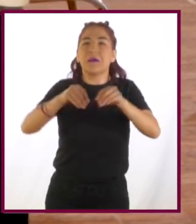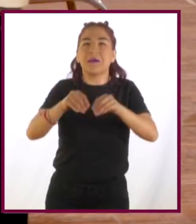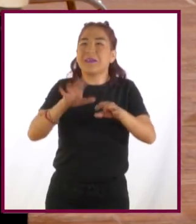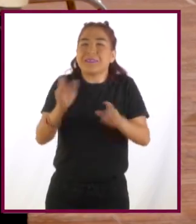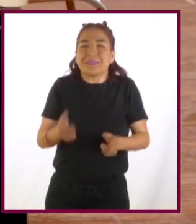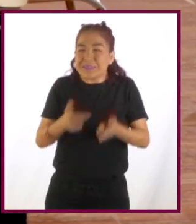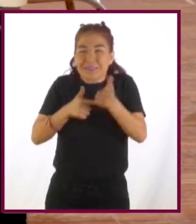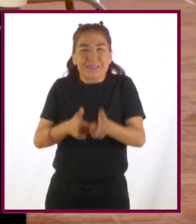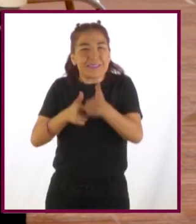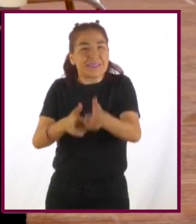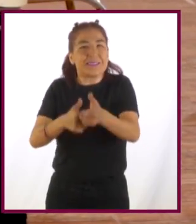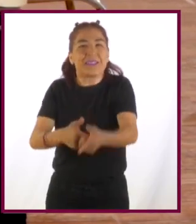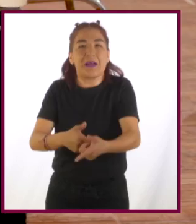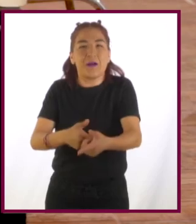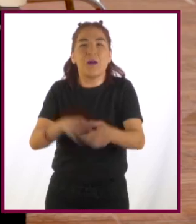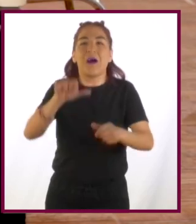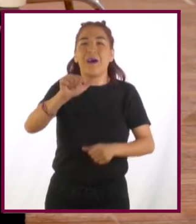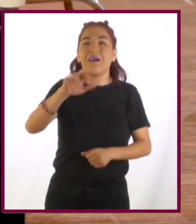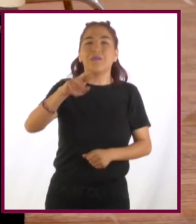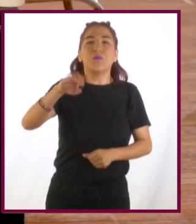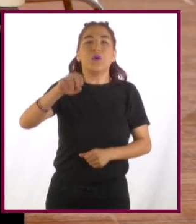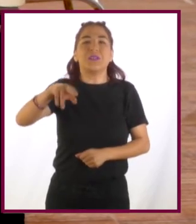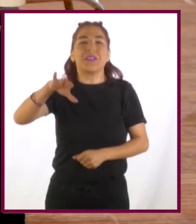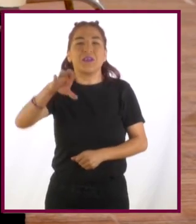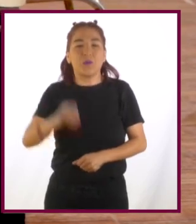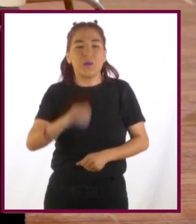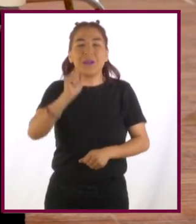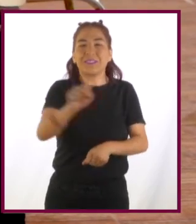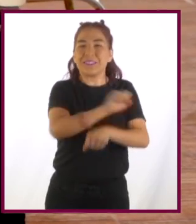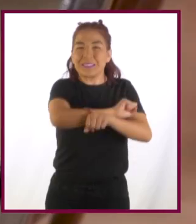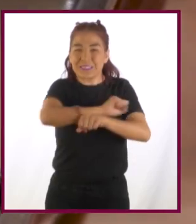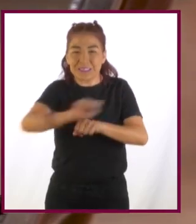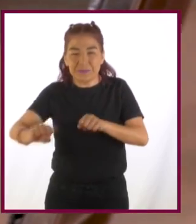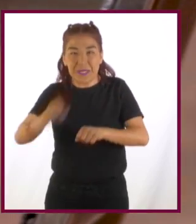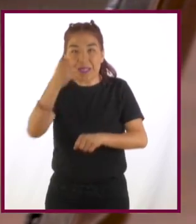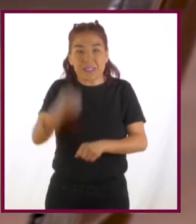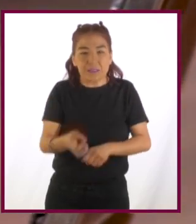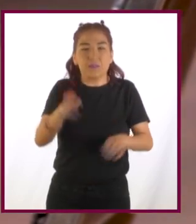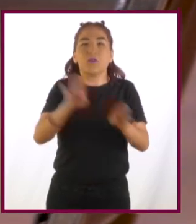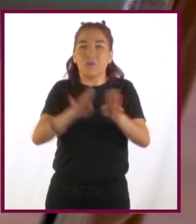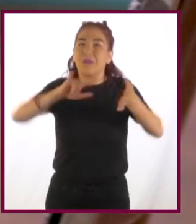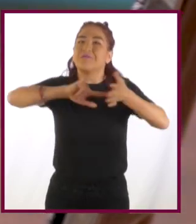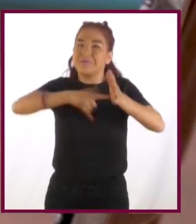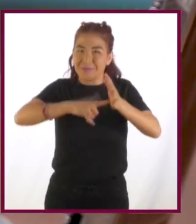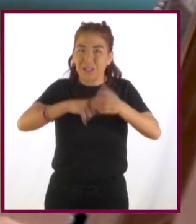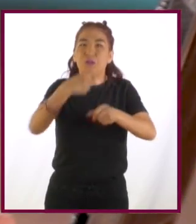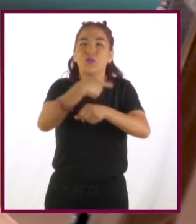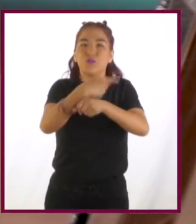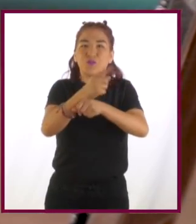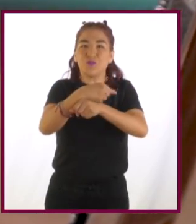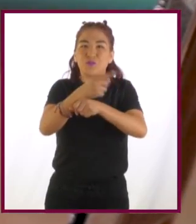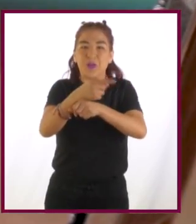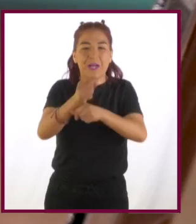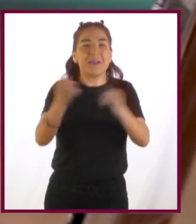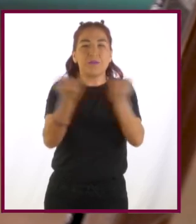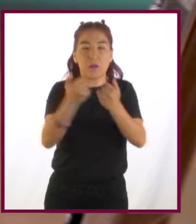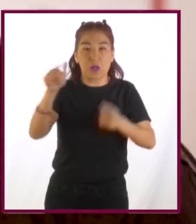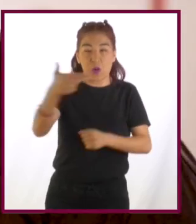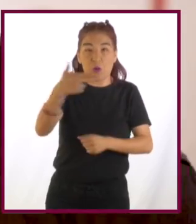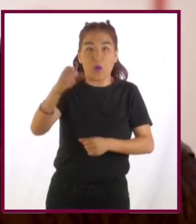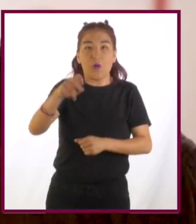un movimiento casi regular, el movimiento armónico simple. Este es el principio con el que funcionan los relojes